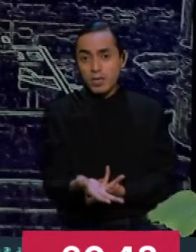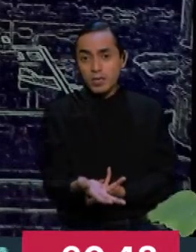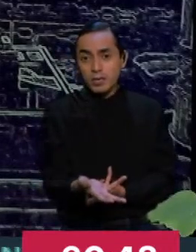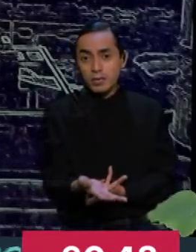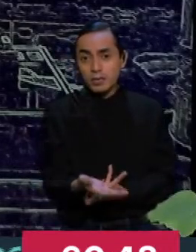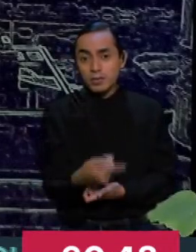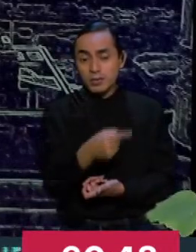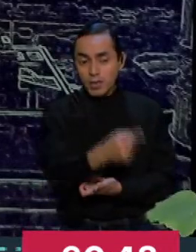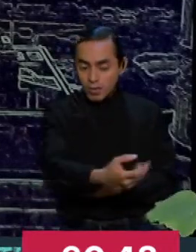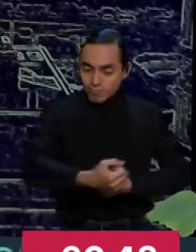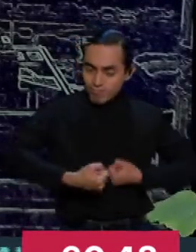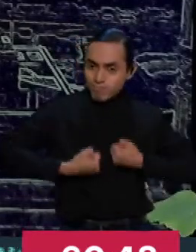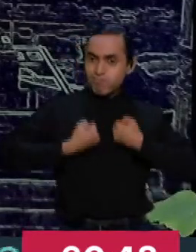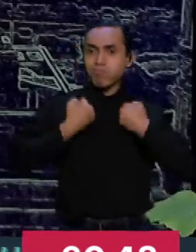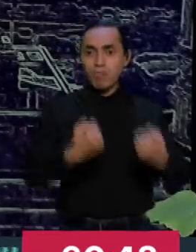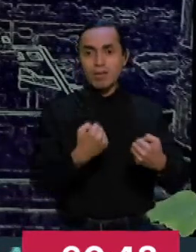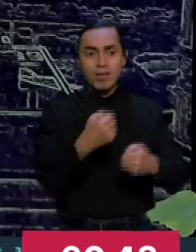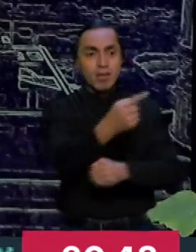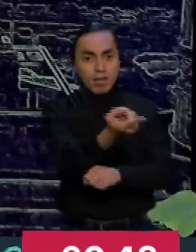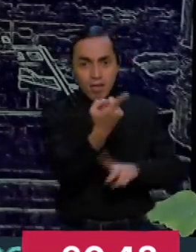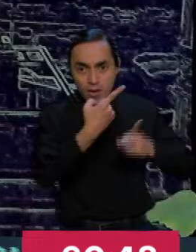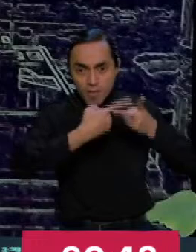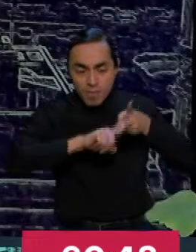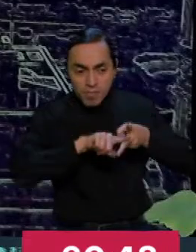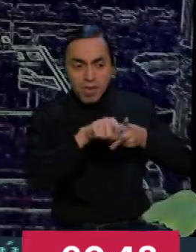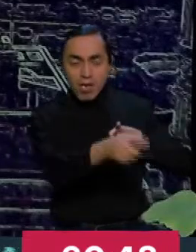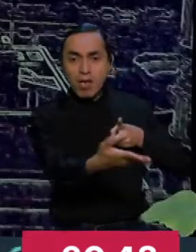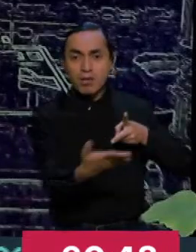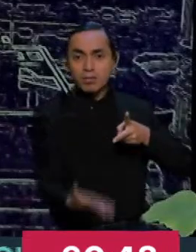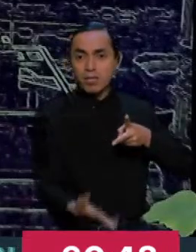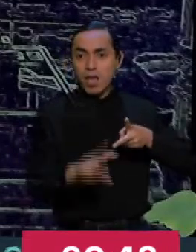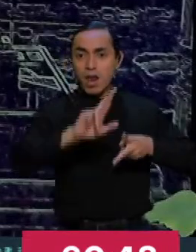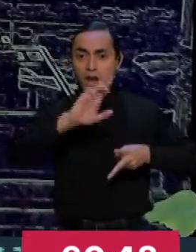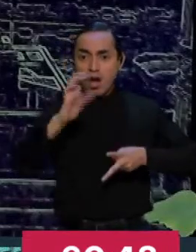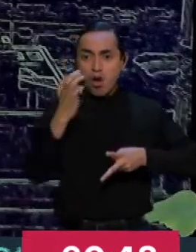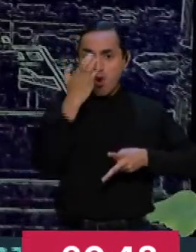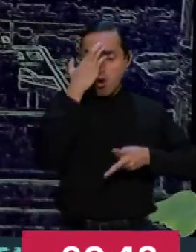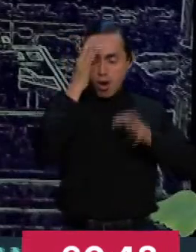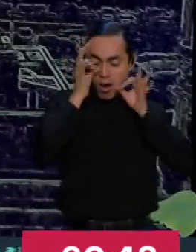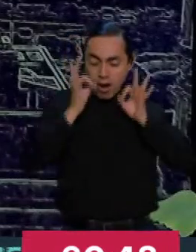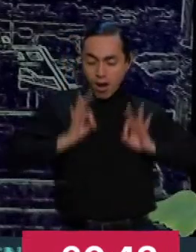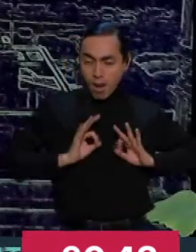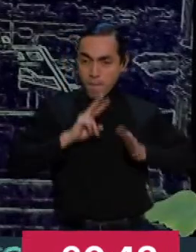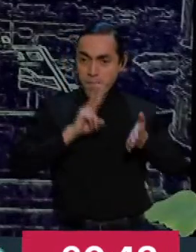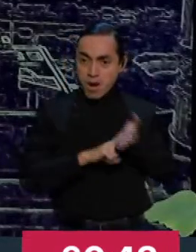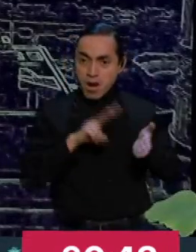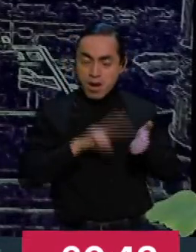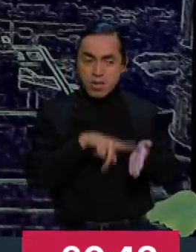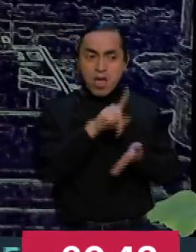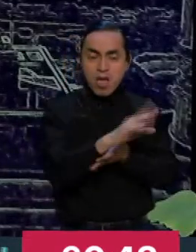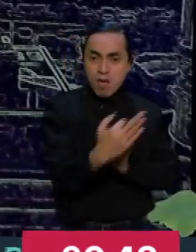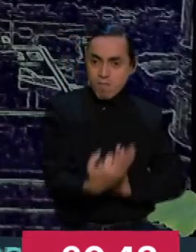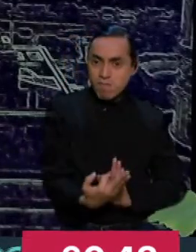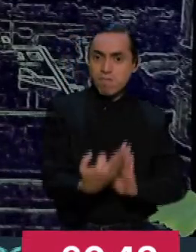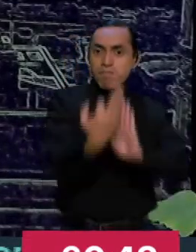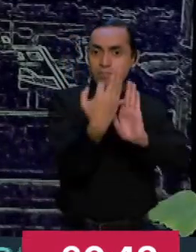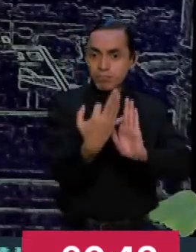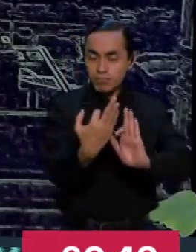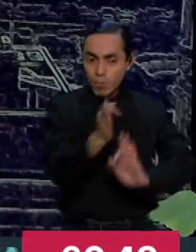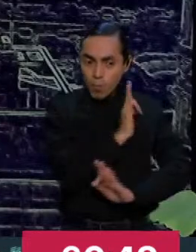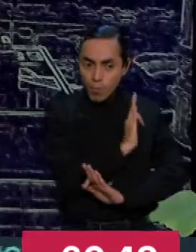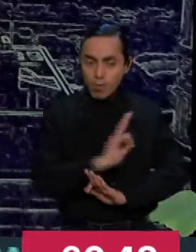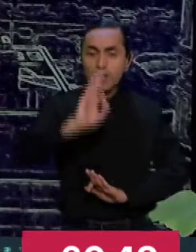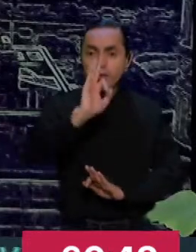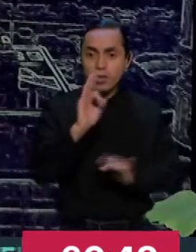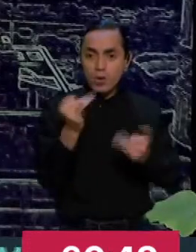que se empoderen y que comiencen a partir de reconocer su valor, defenderse. Y entonces ahorita se está trabajando